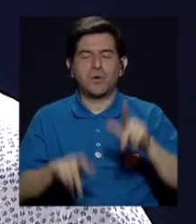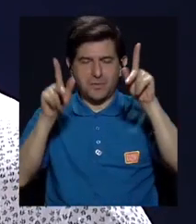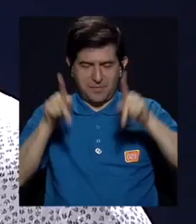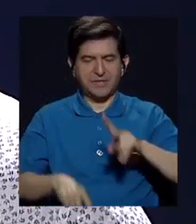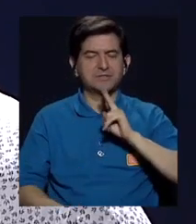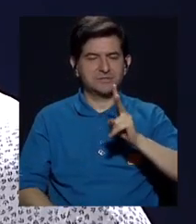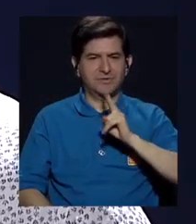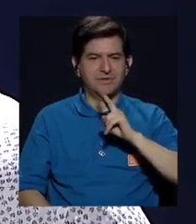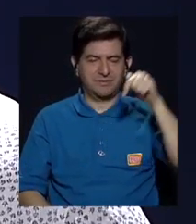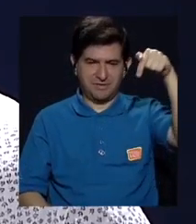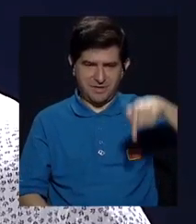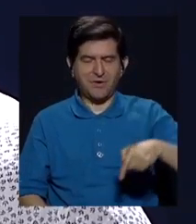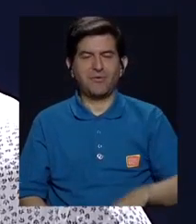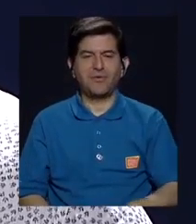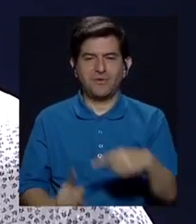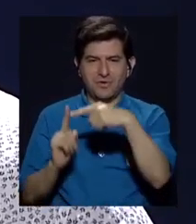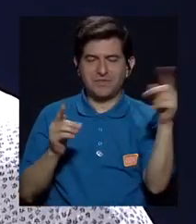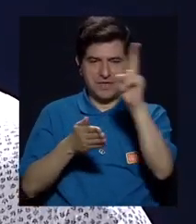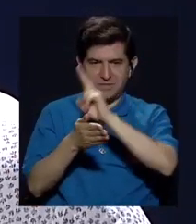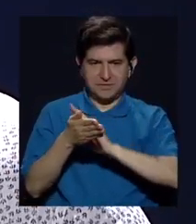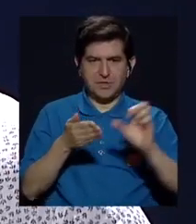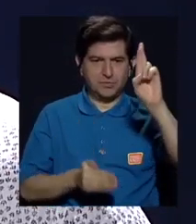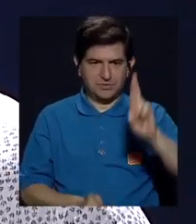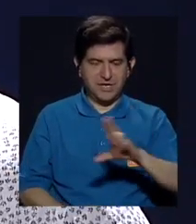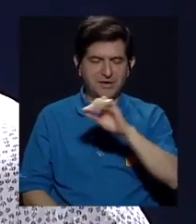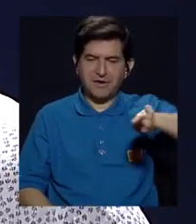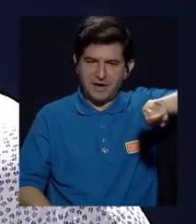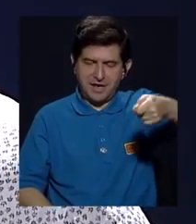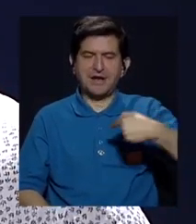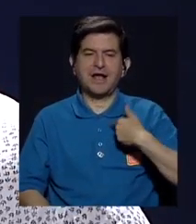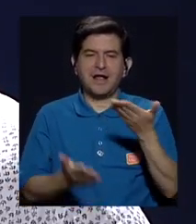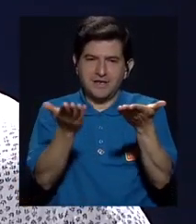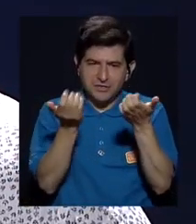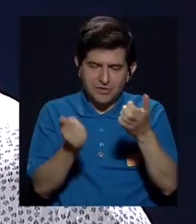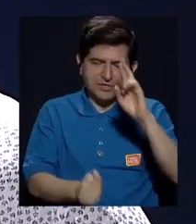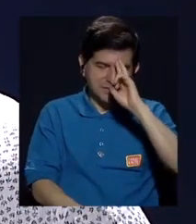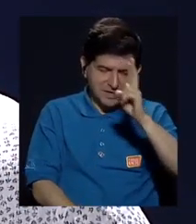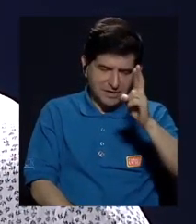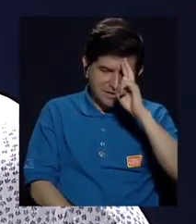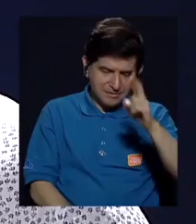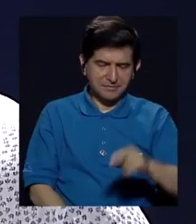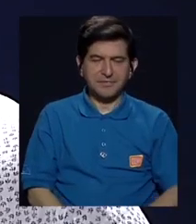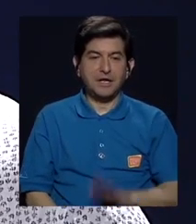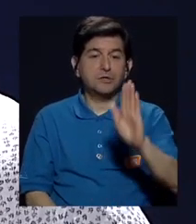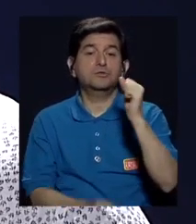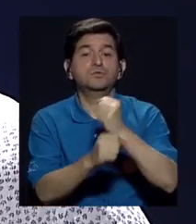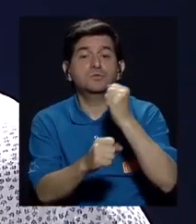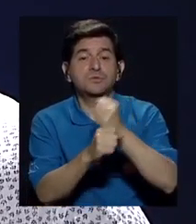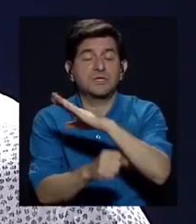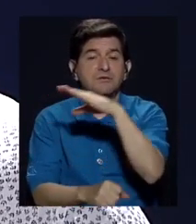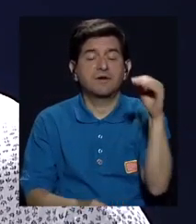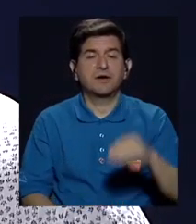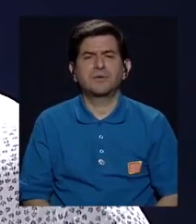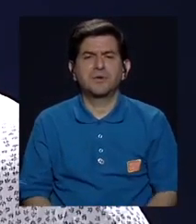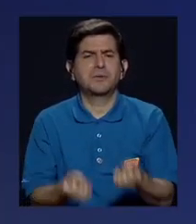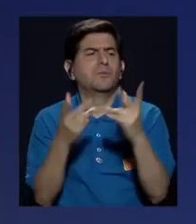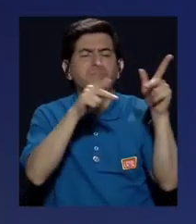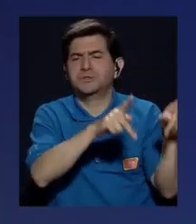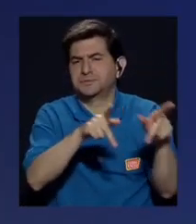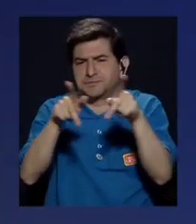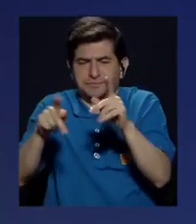verdad, desde la Universidad de Costa Rica, desde el canal, yo quisiera reconocerle no solamente su labor, sino la gran cantidad de